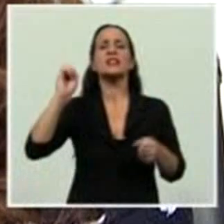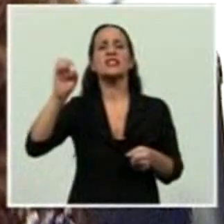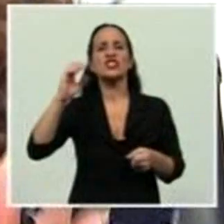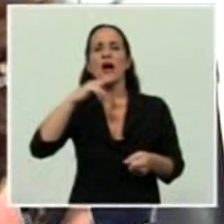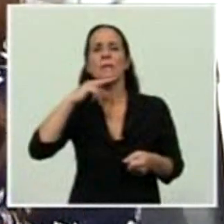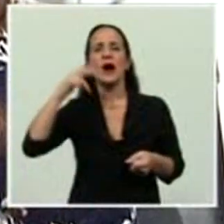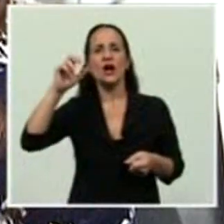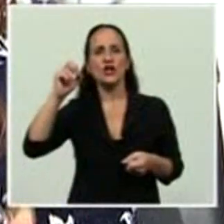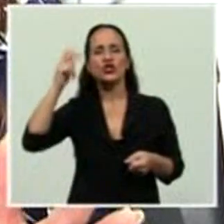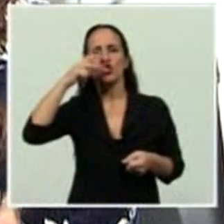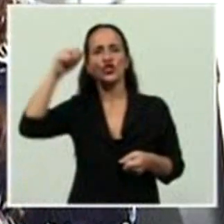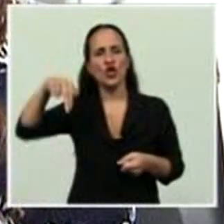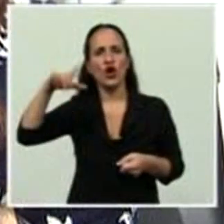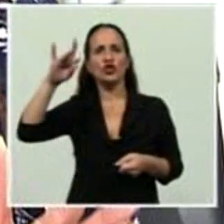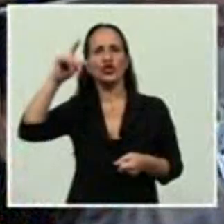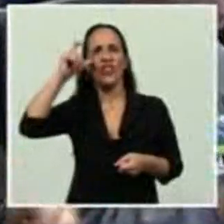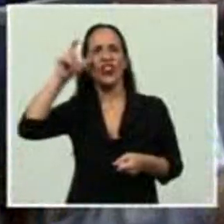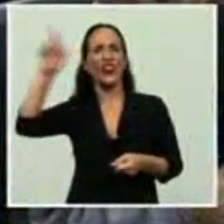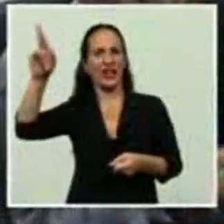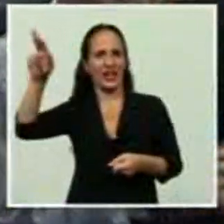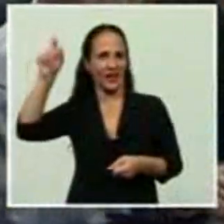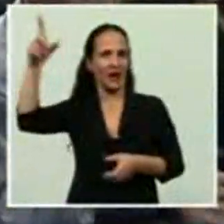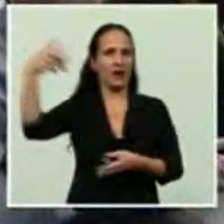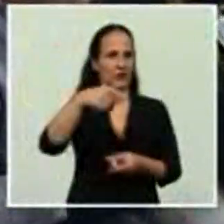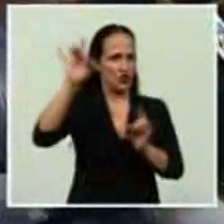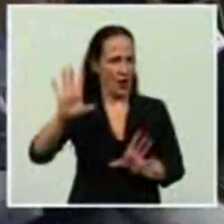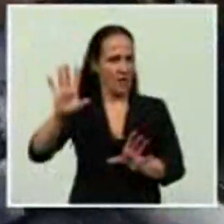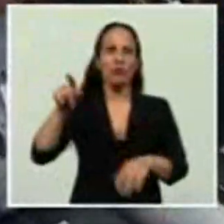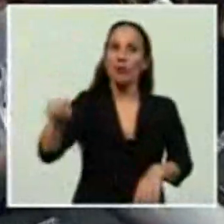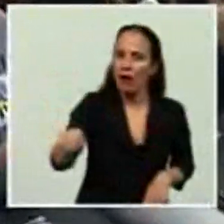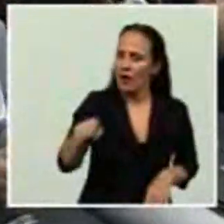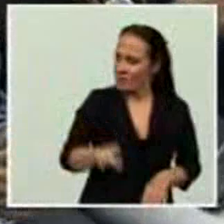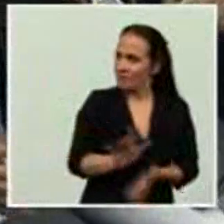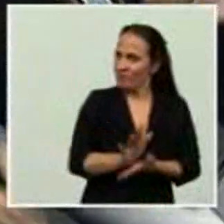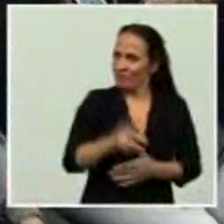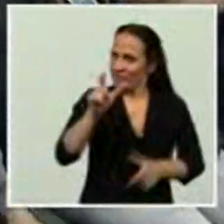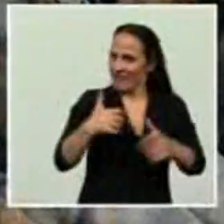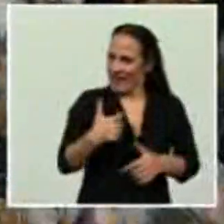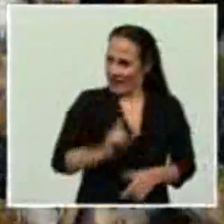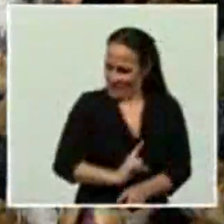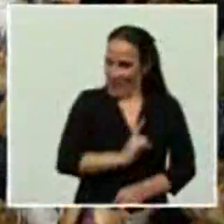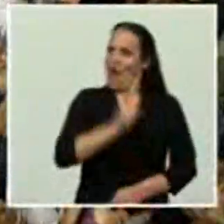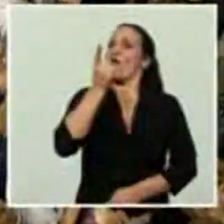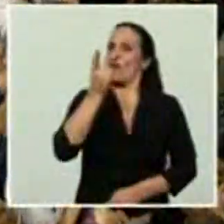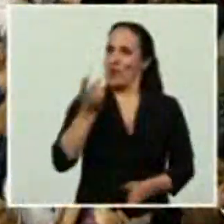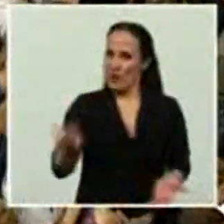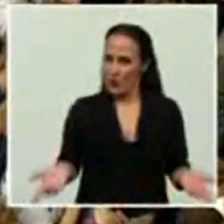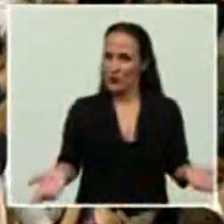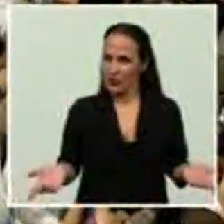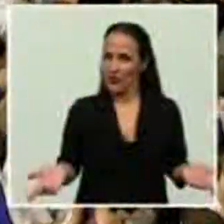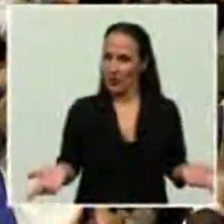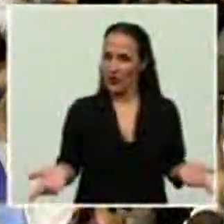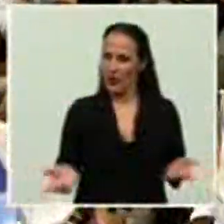importantes del mundo orgullo argentino orgullo argentino